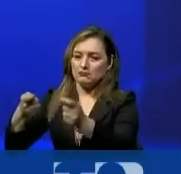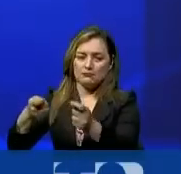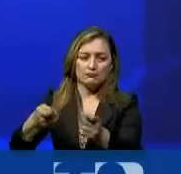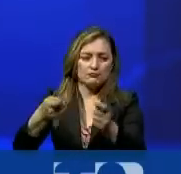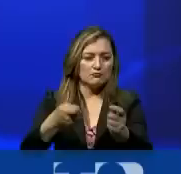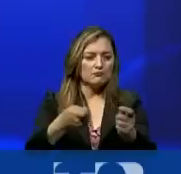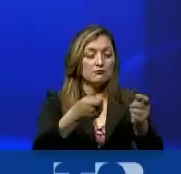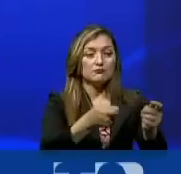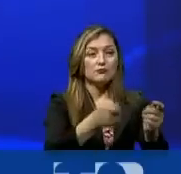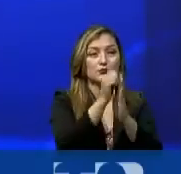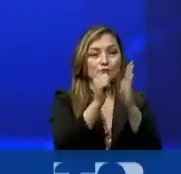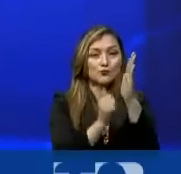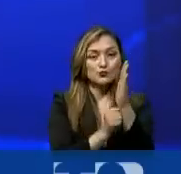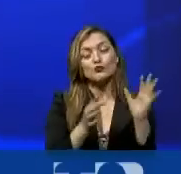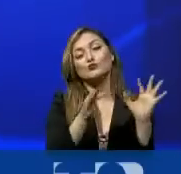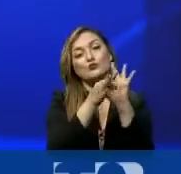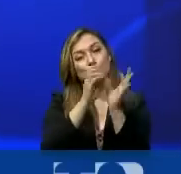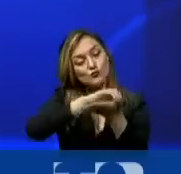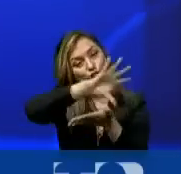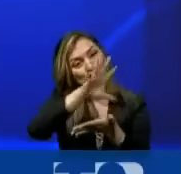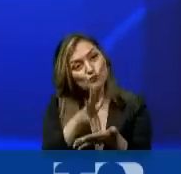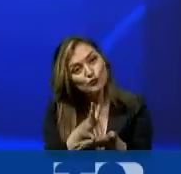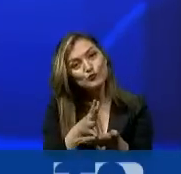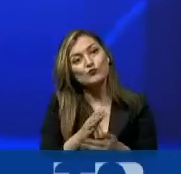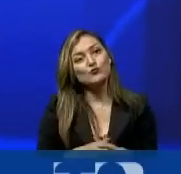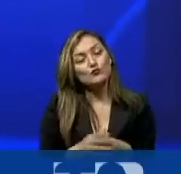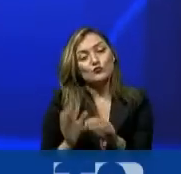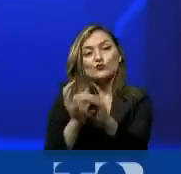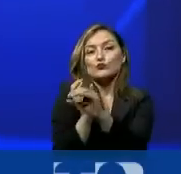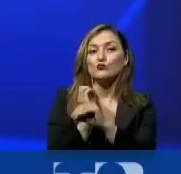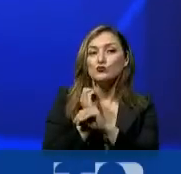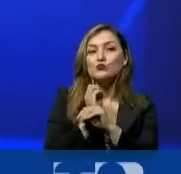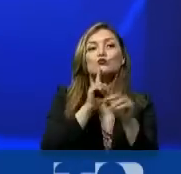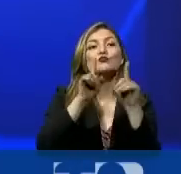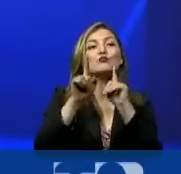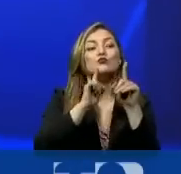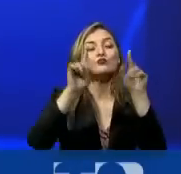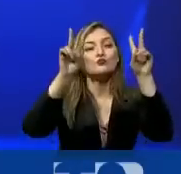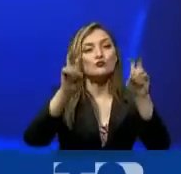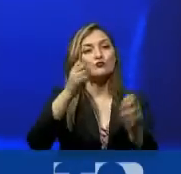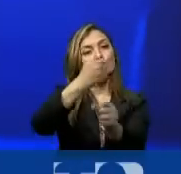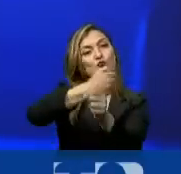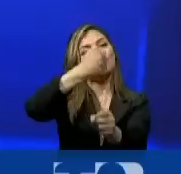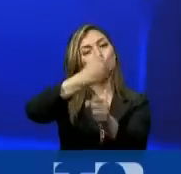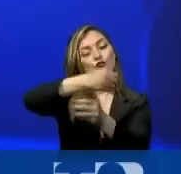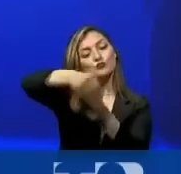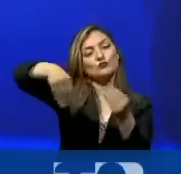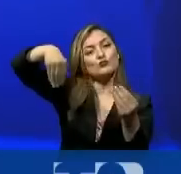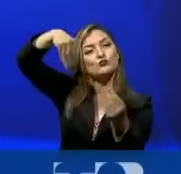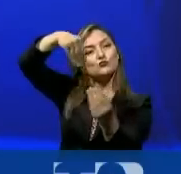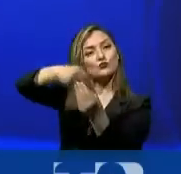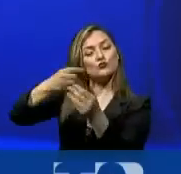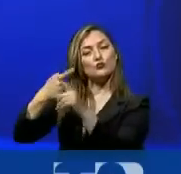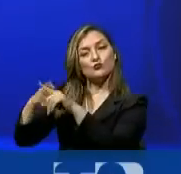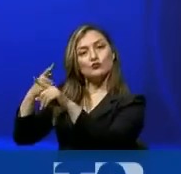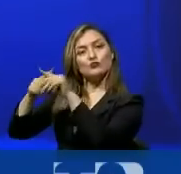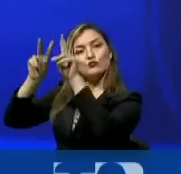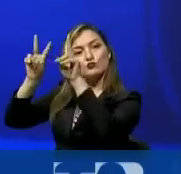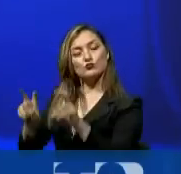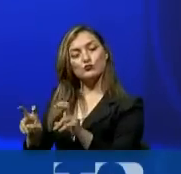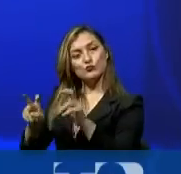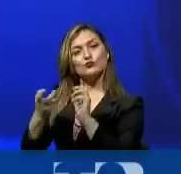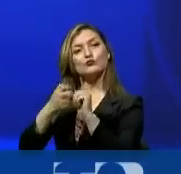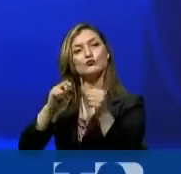el colegislador, que será parte de la agenda legislativa, que es obligación y en la que habrá que dialogar el tema laboral, el tema de inversiones y otros temas que